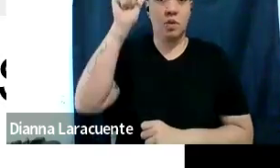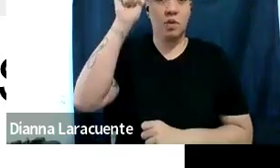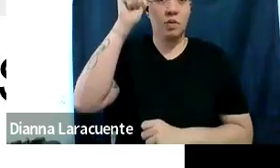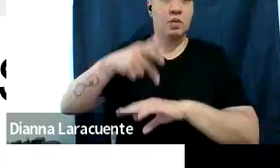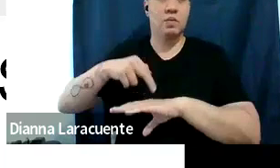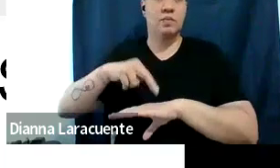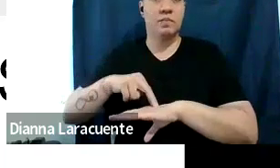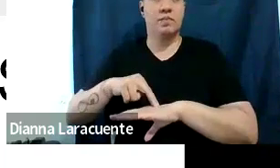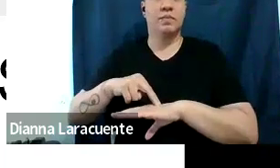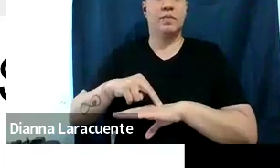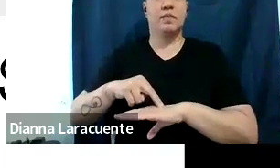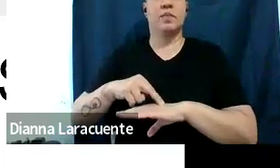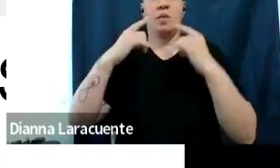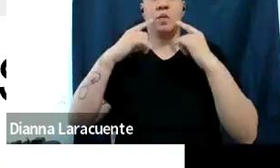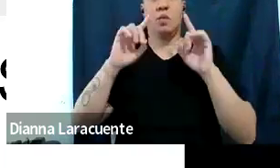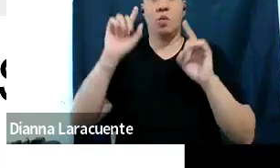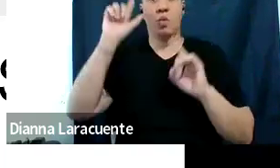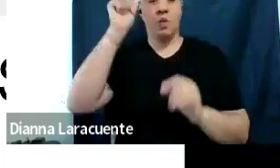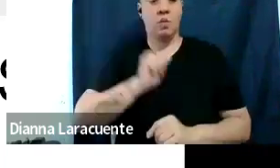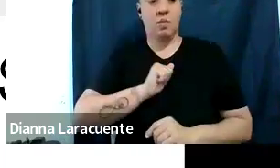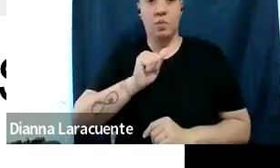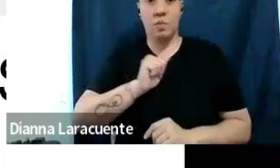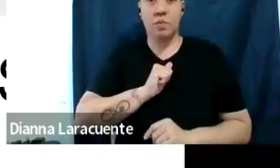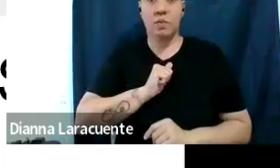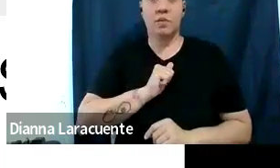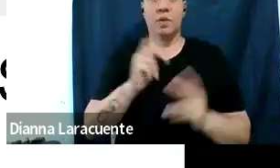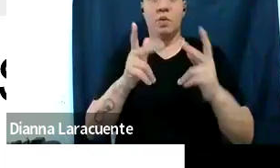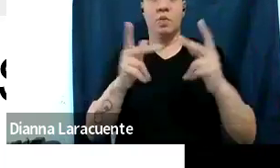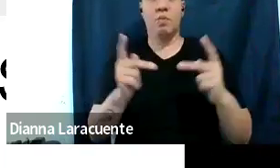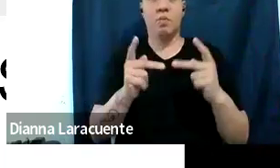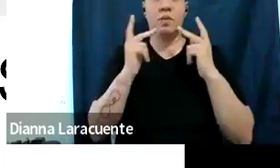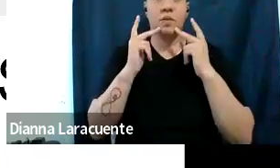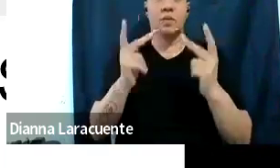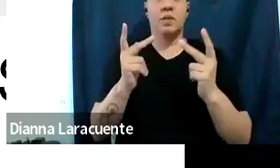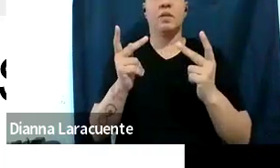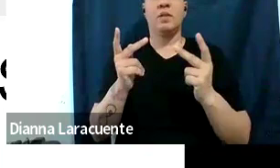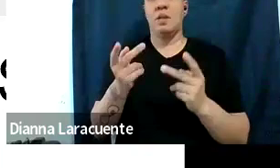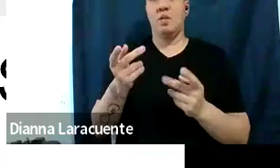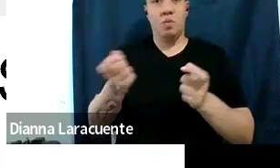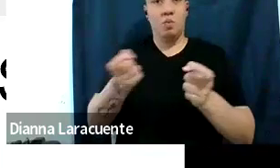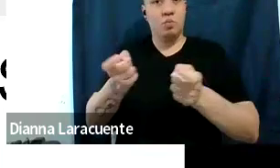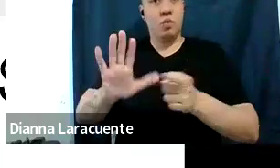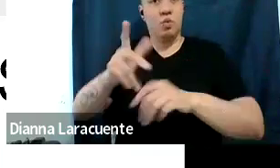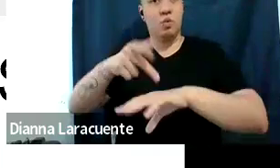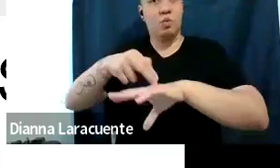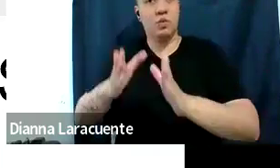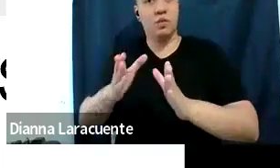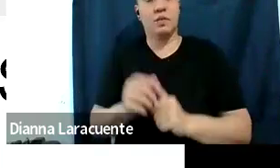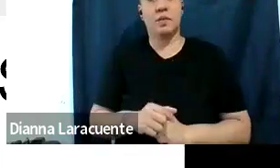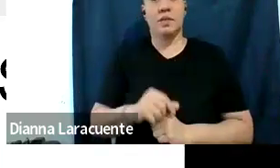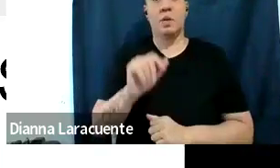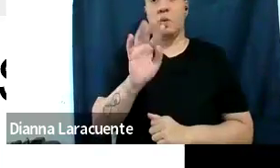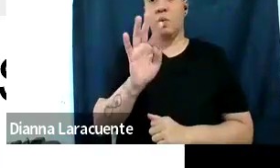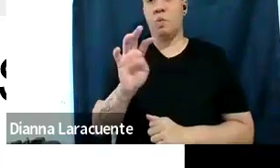Rico lograba un gobierno propio y que los puestos públicos estuvieran en manos de los puertorriqueños. O sea, en 400